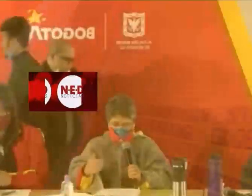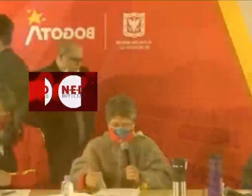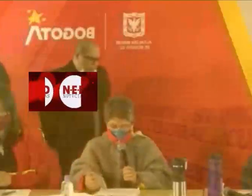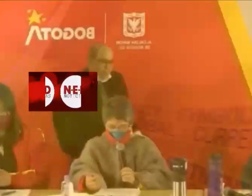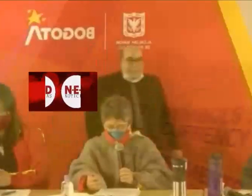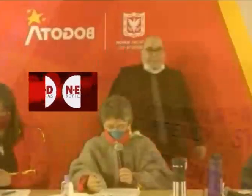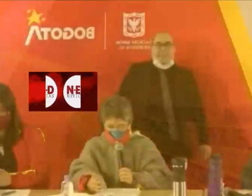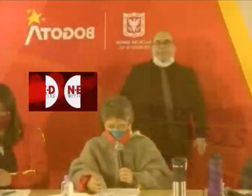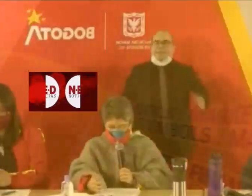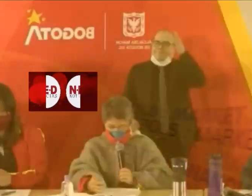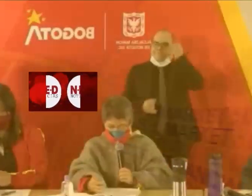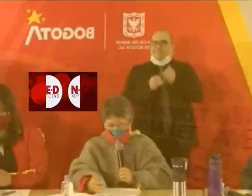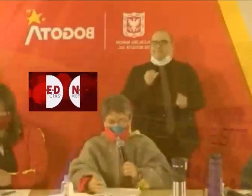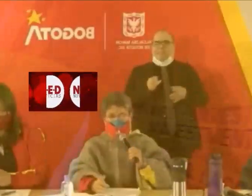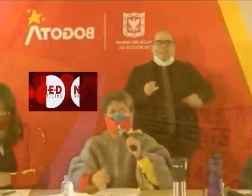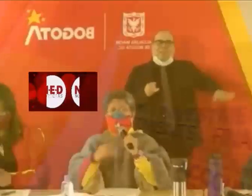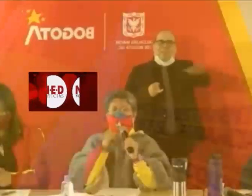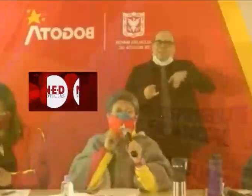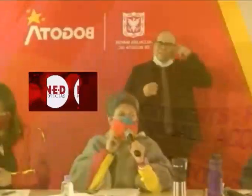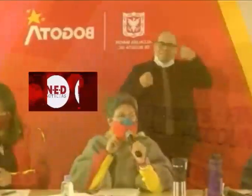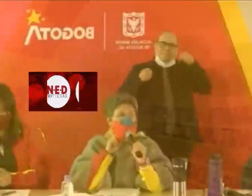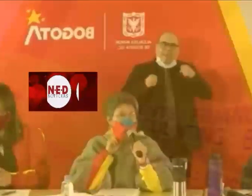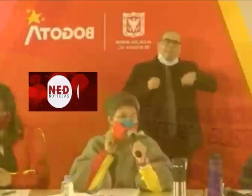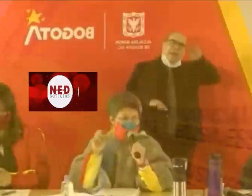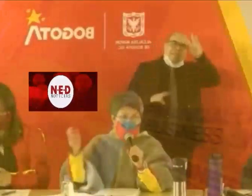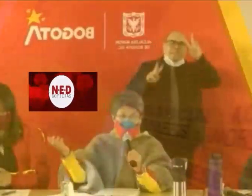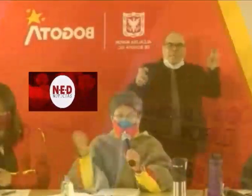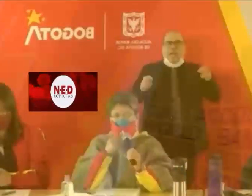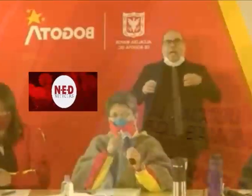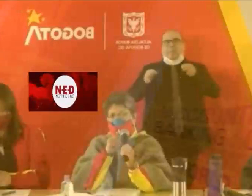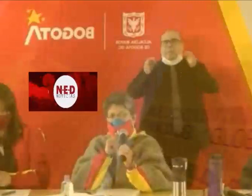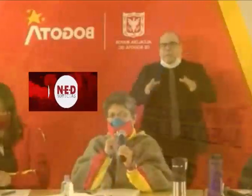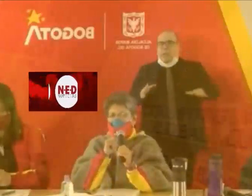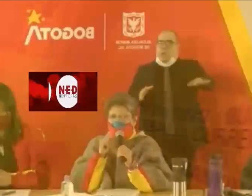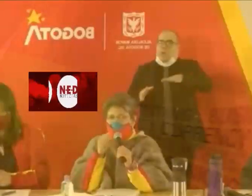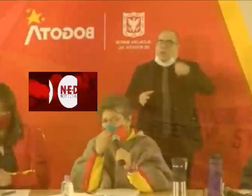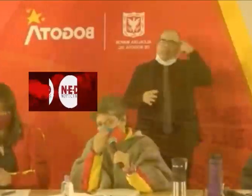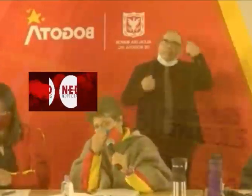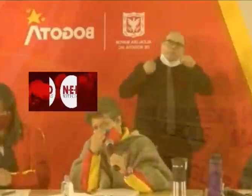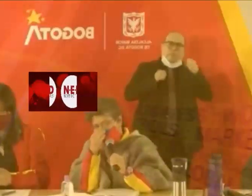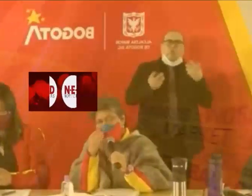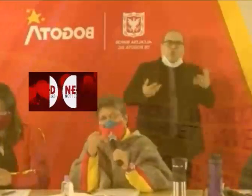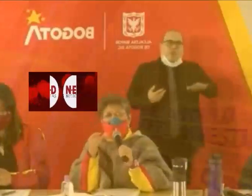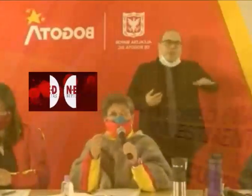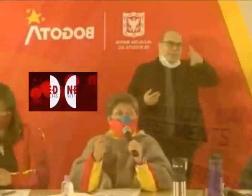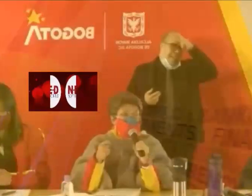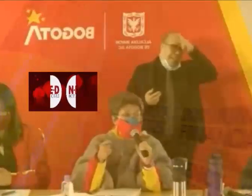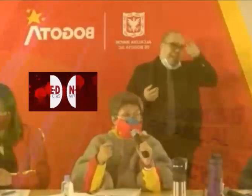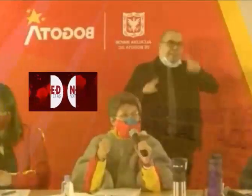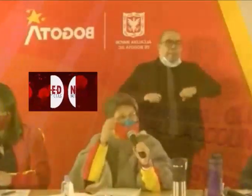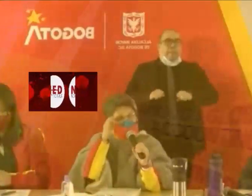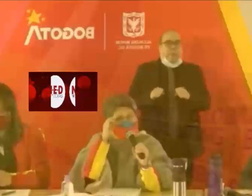declaraciones. Lamentablemente pues hasta ahora no se ha visto, de hecho es la segunda oportunidad donde hay una declaración que involucra a la comunidad venezolana, entonces creemos